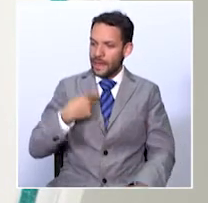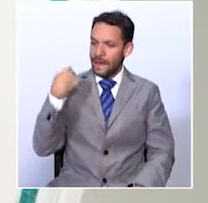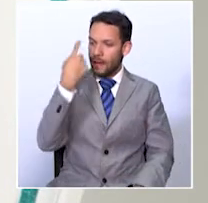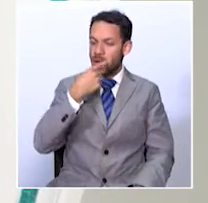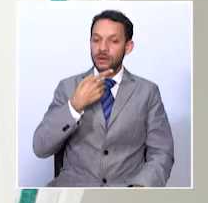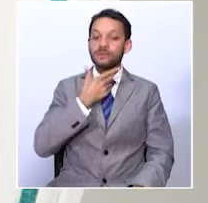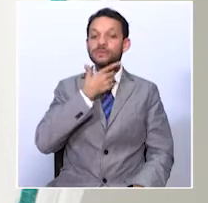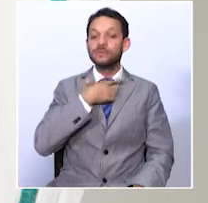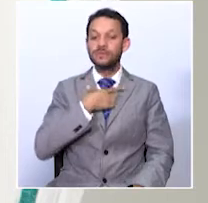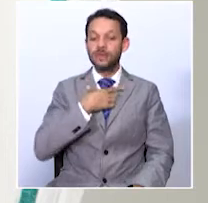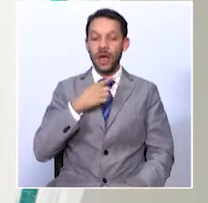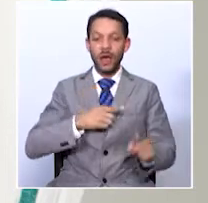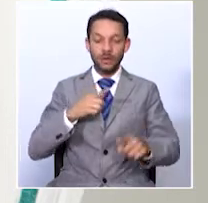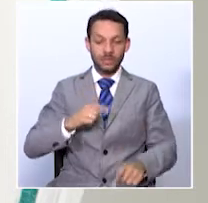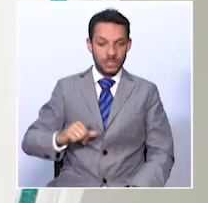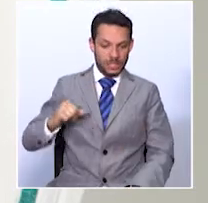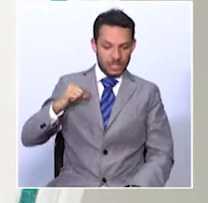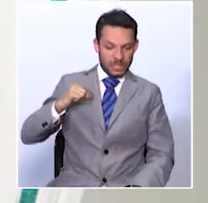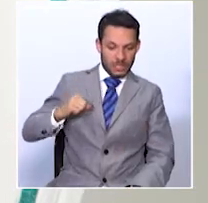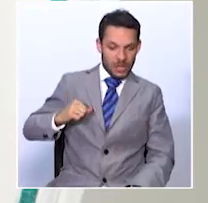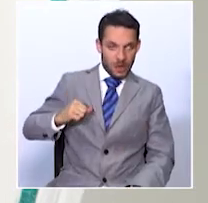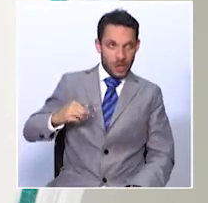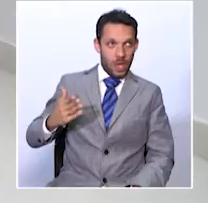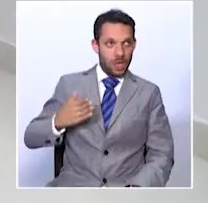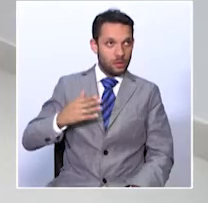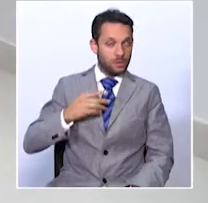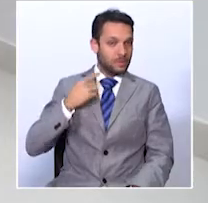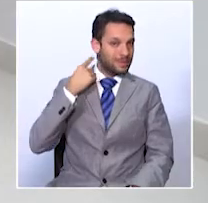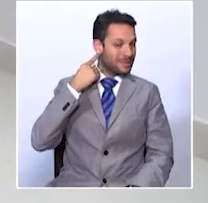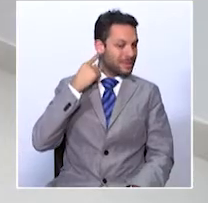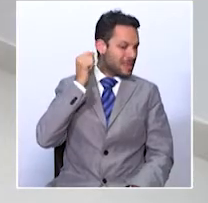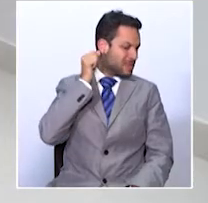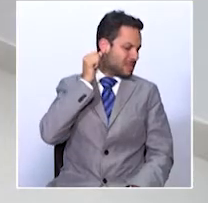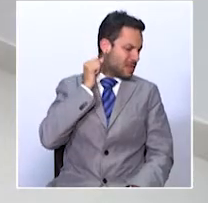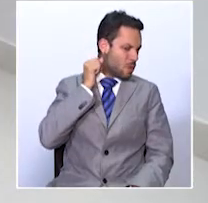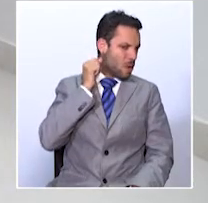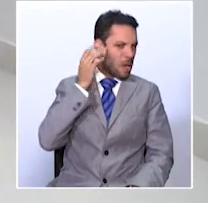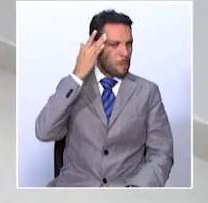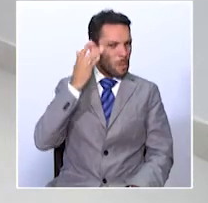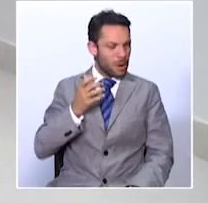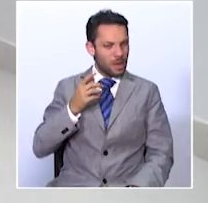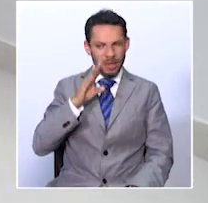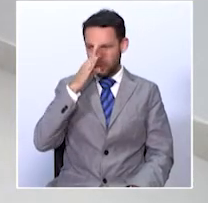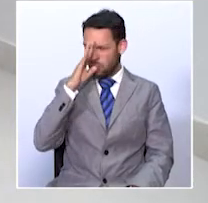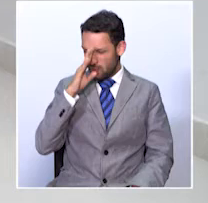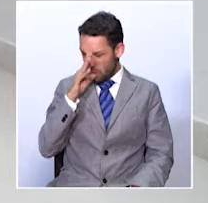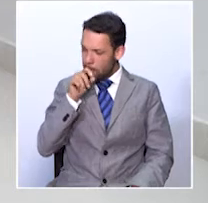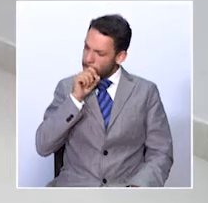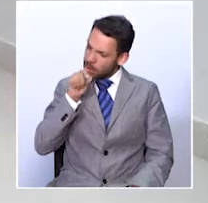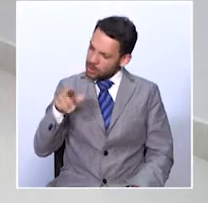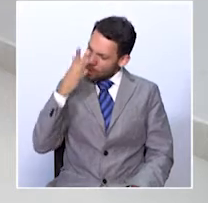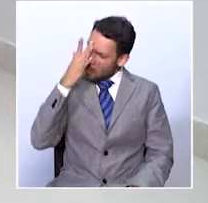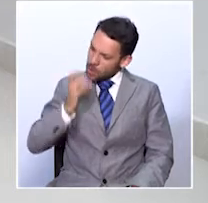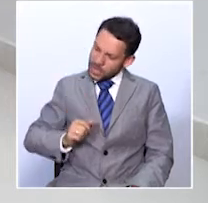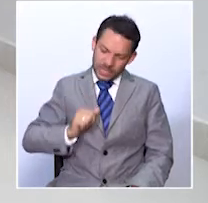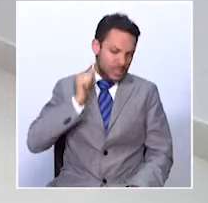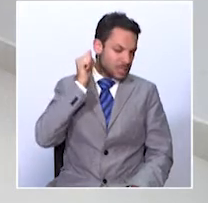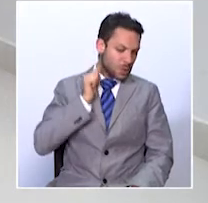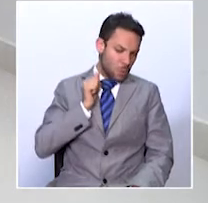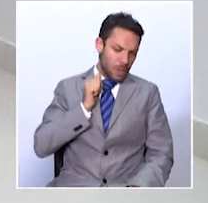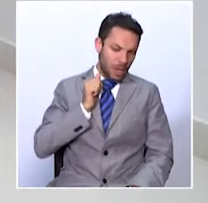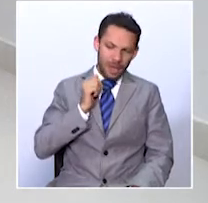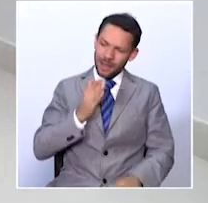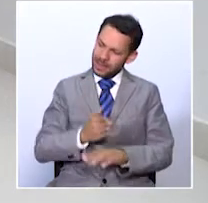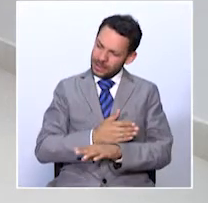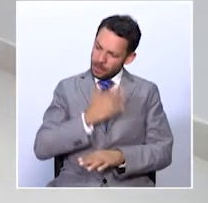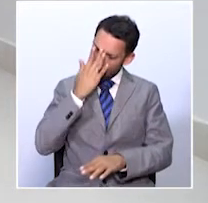tiene una cicatriz como por acá, por la oreja, y la gente es muy inquieta preguntando qué tipo de cirugía es. Sí, esa es la